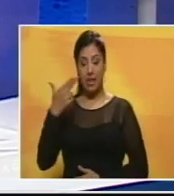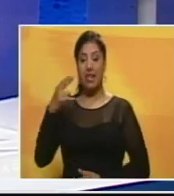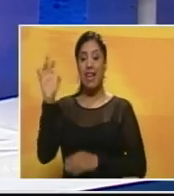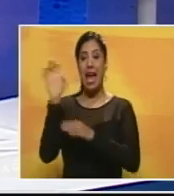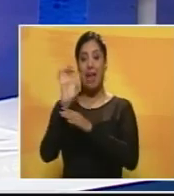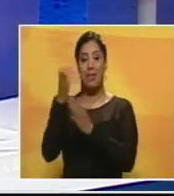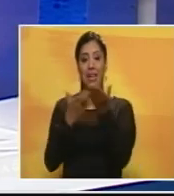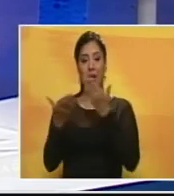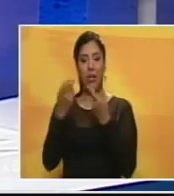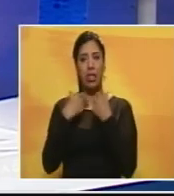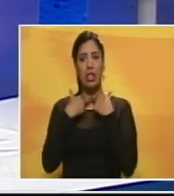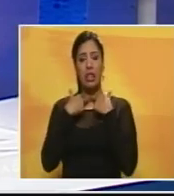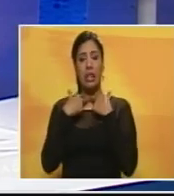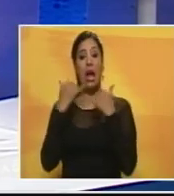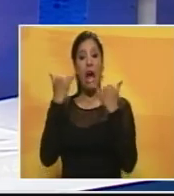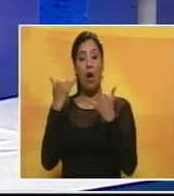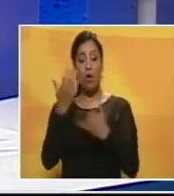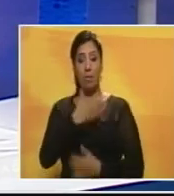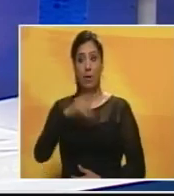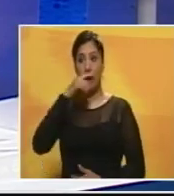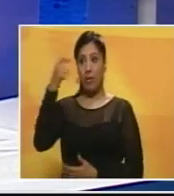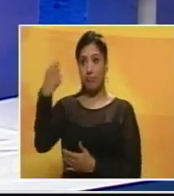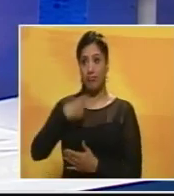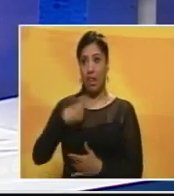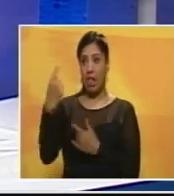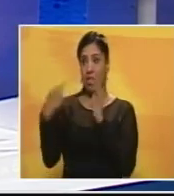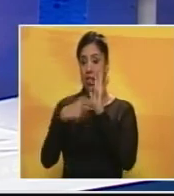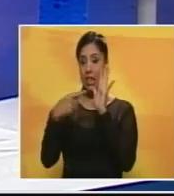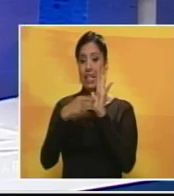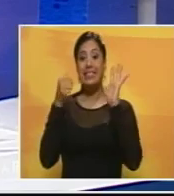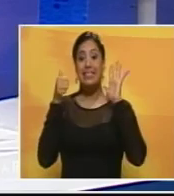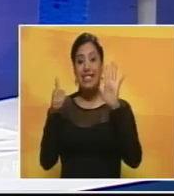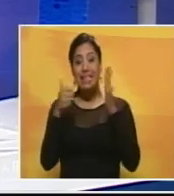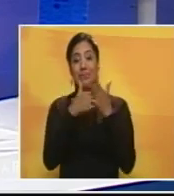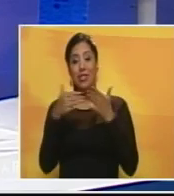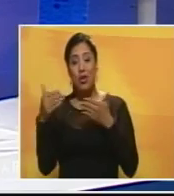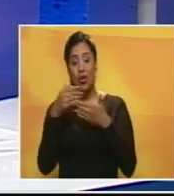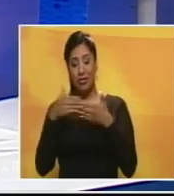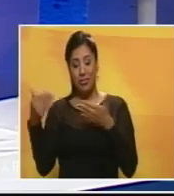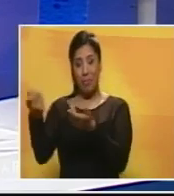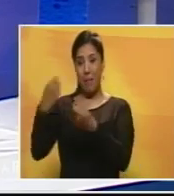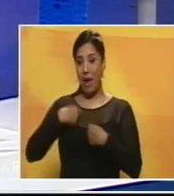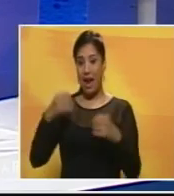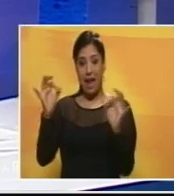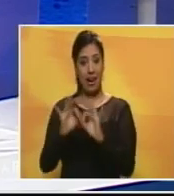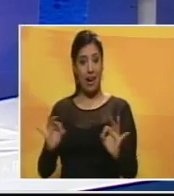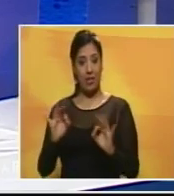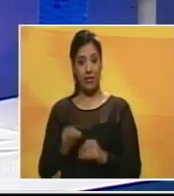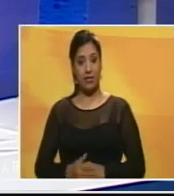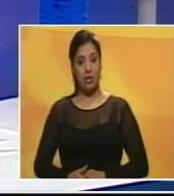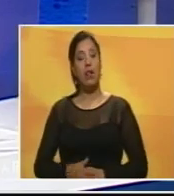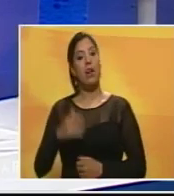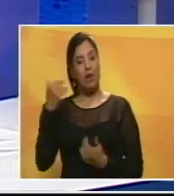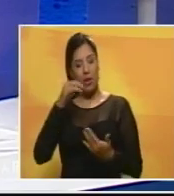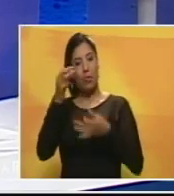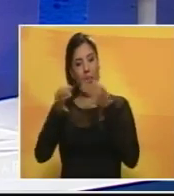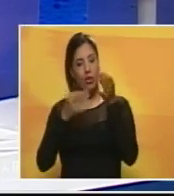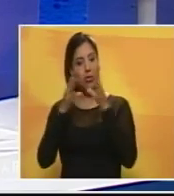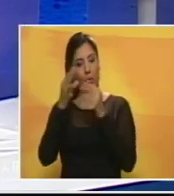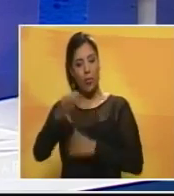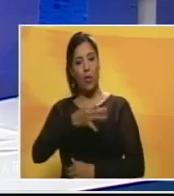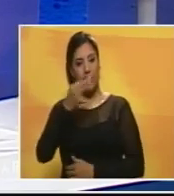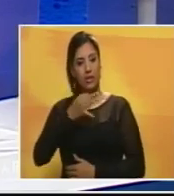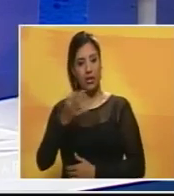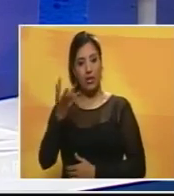emergencia económica en el municipio y aseguró que el Ejecutivo Nacional le adeuda 6 millardos de bolívares correspondientes a este año. Euclides Sotillo nos tiene el reporte.